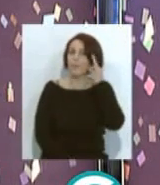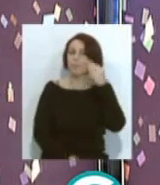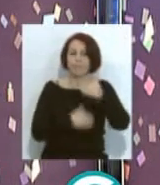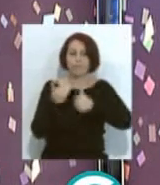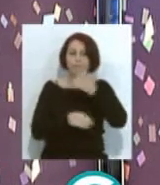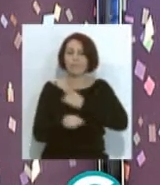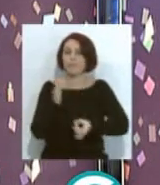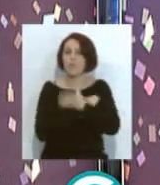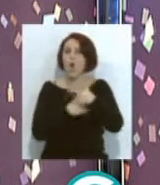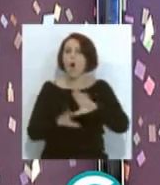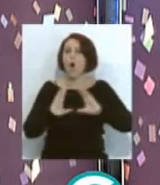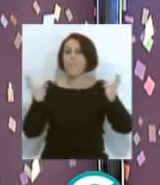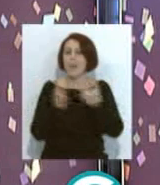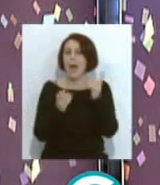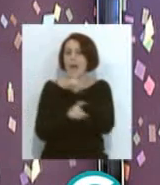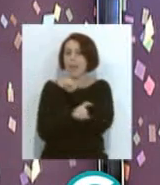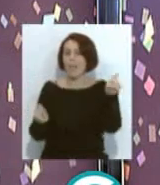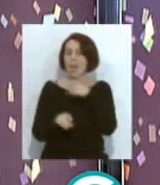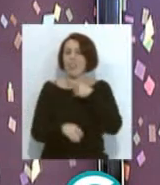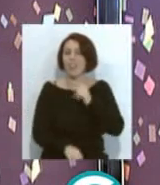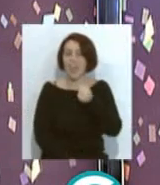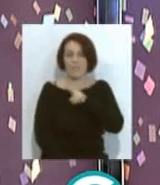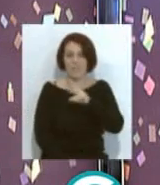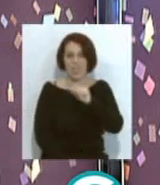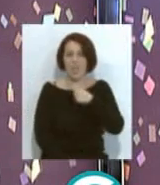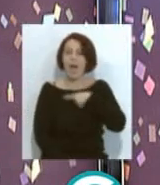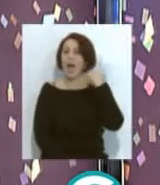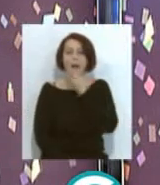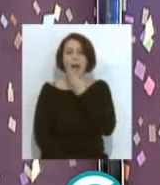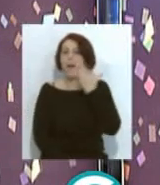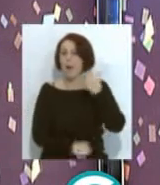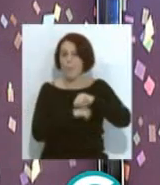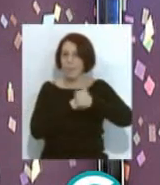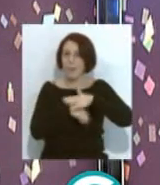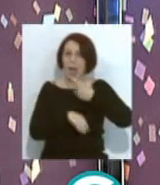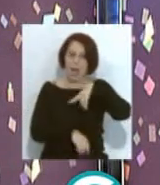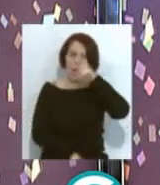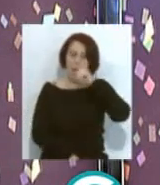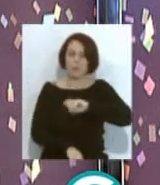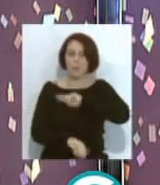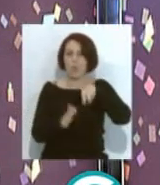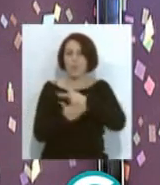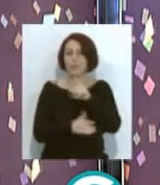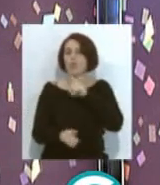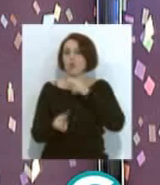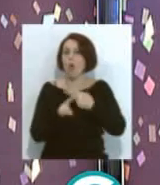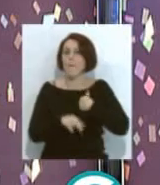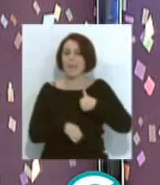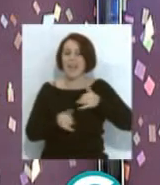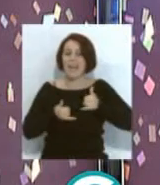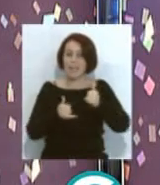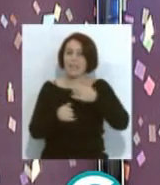creación de la comparsa anunciada por David Carapapa, que tiene nombre para 2021, Carretera y Manta.